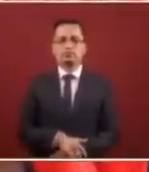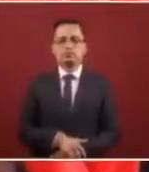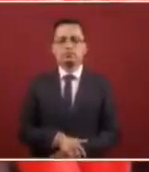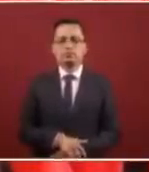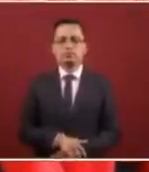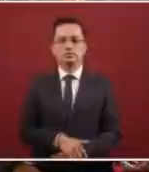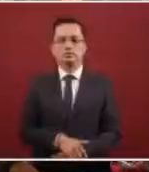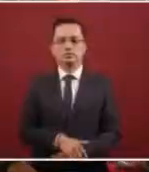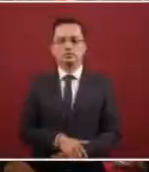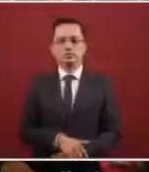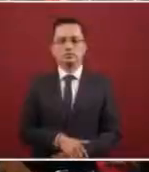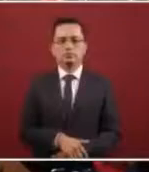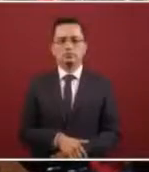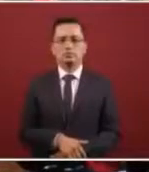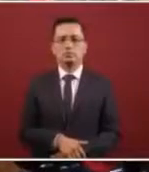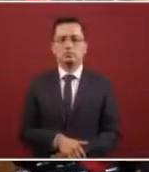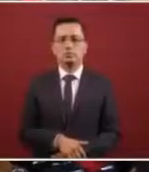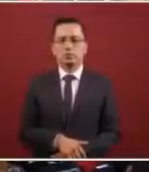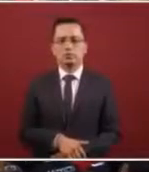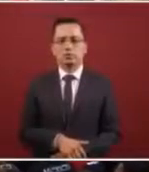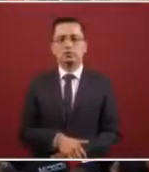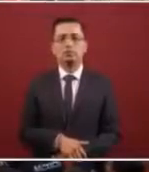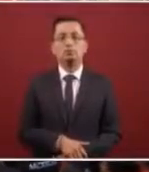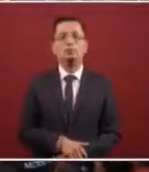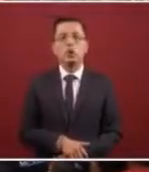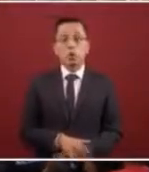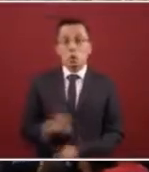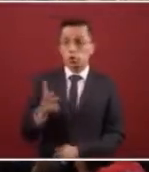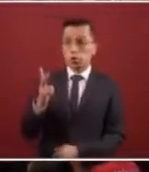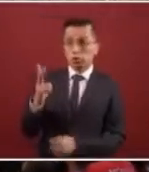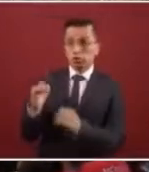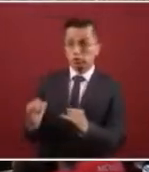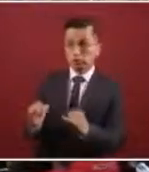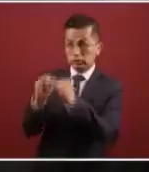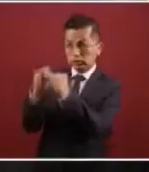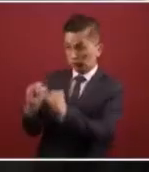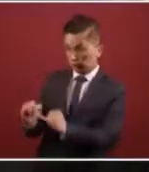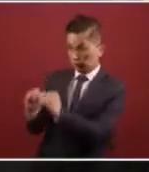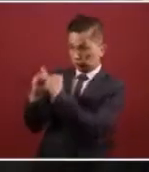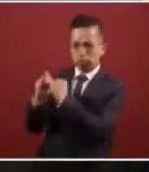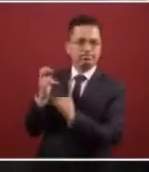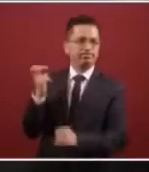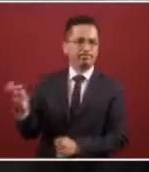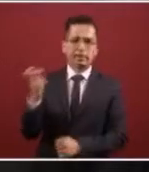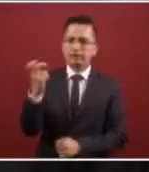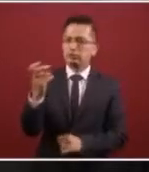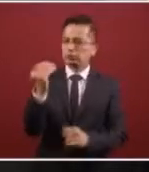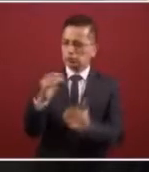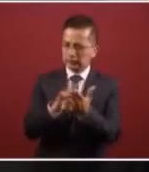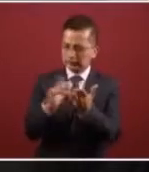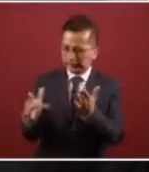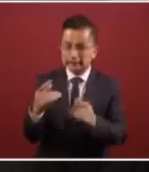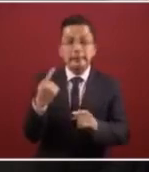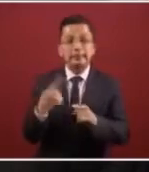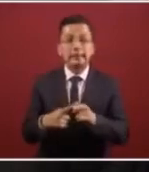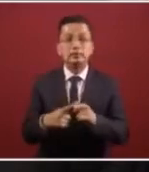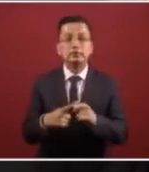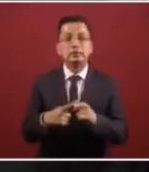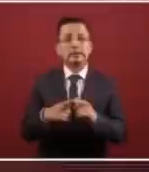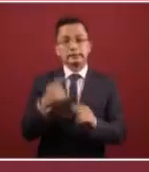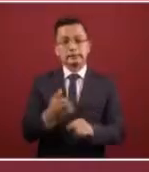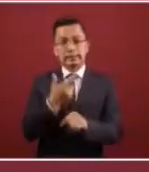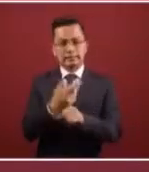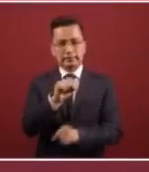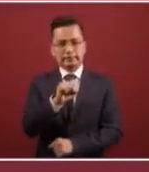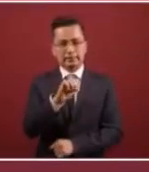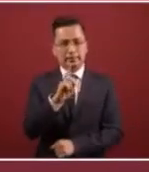Agradezco el apoyo de dos instituciones fundamentales, la Secretaría de la Defensa y la